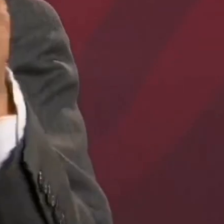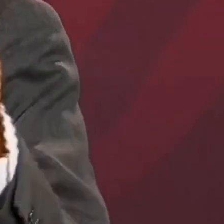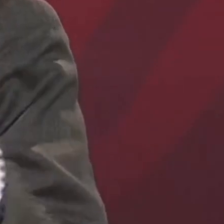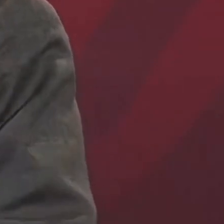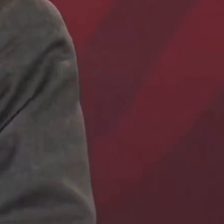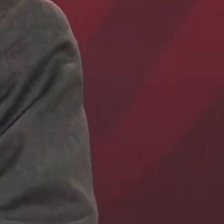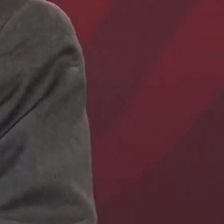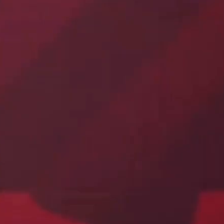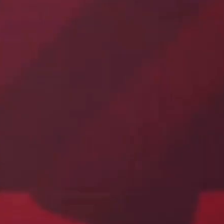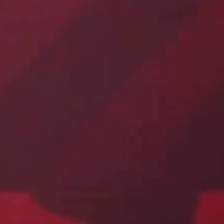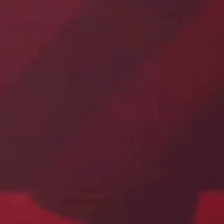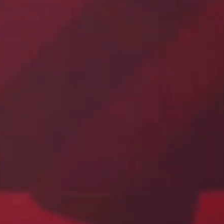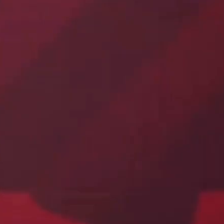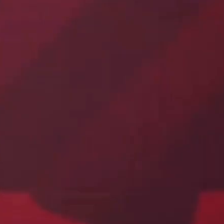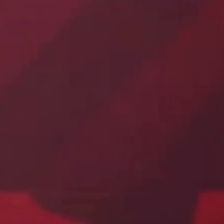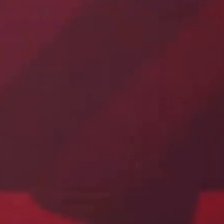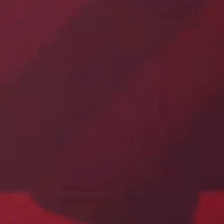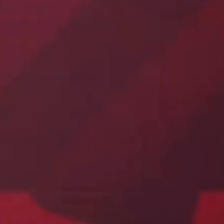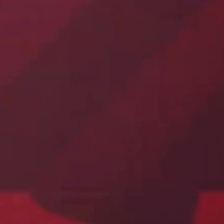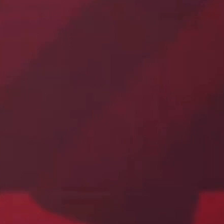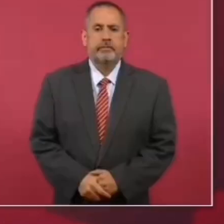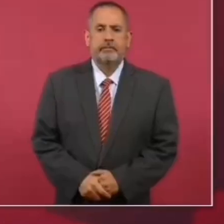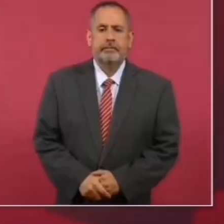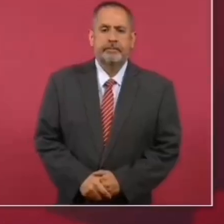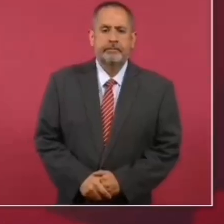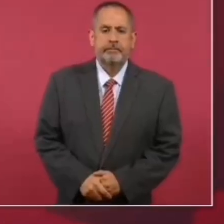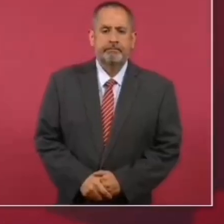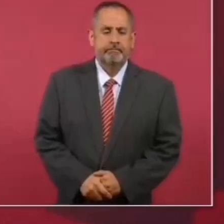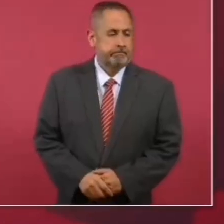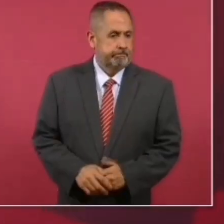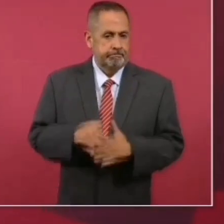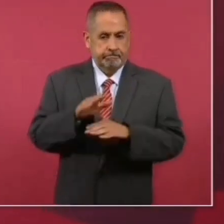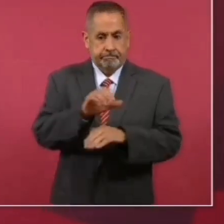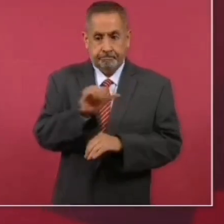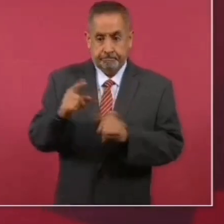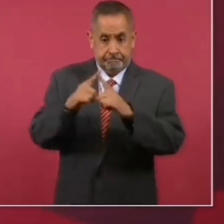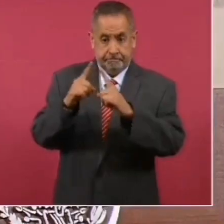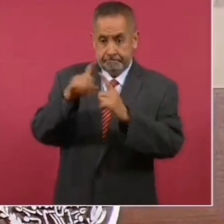yo siempre digo, en el caso de la Iglesia Católica,